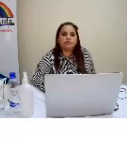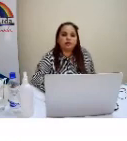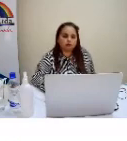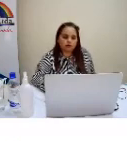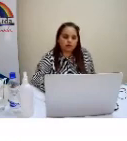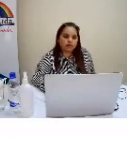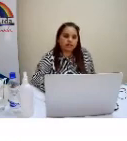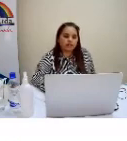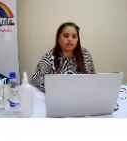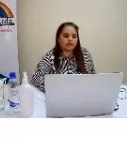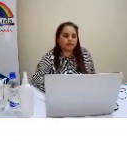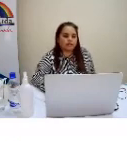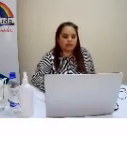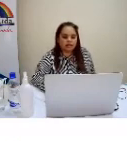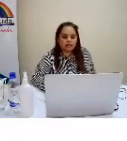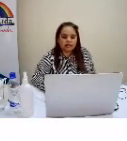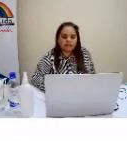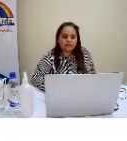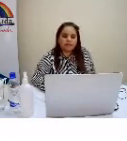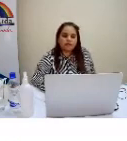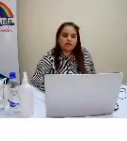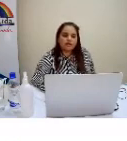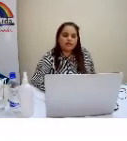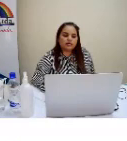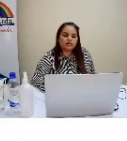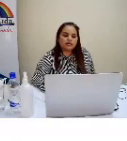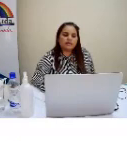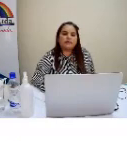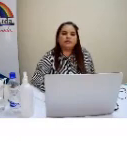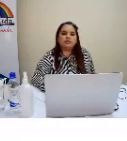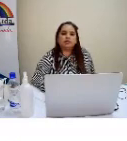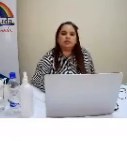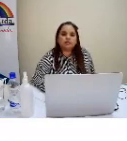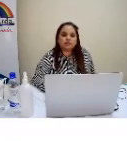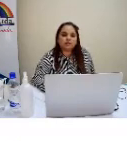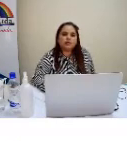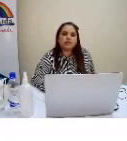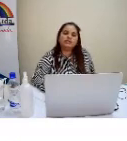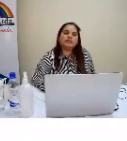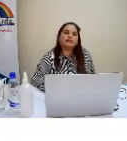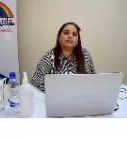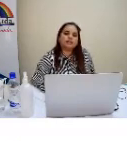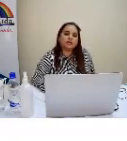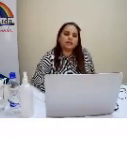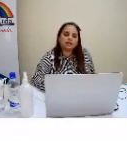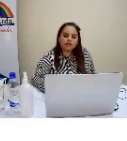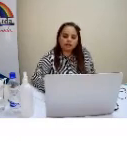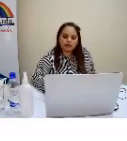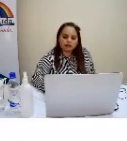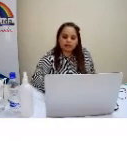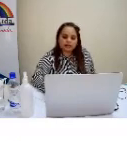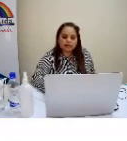tratamiento farmacológico de esta enfermedad. También vamos a hablar de lo que es la prevención del suicidio, porque el 10 de